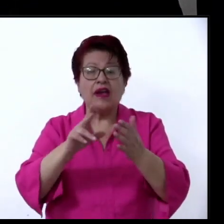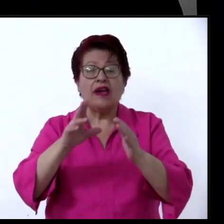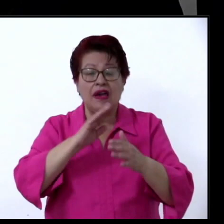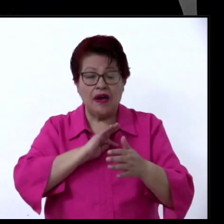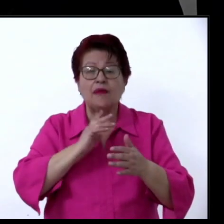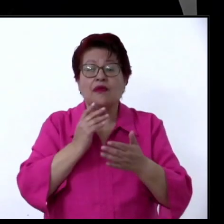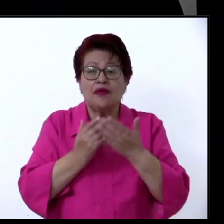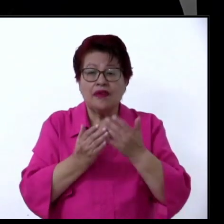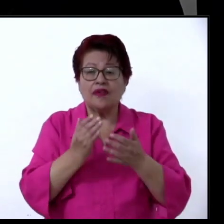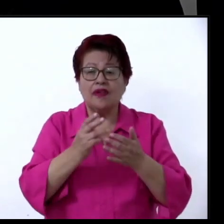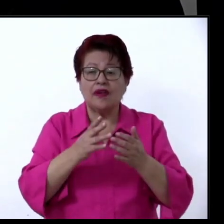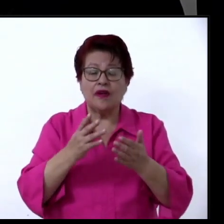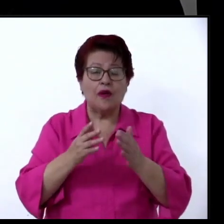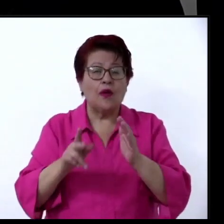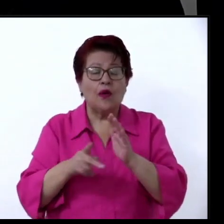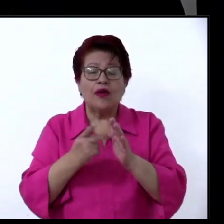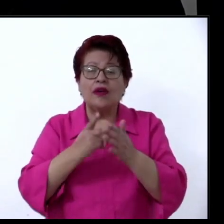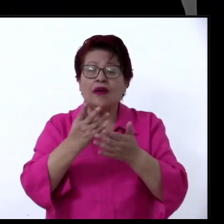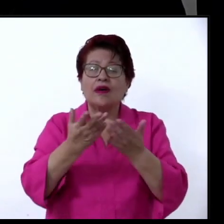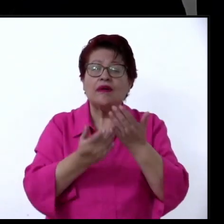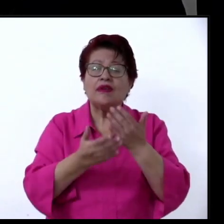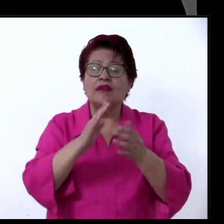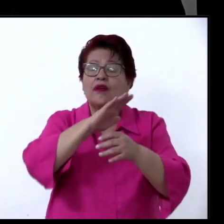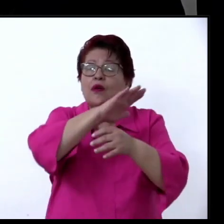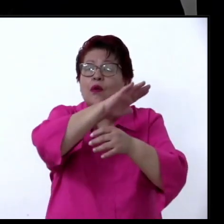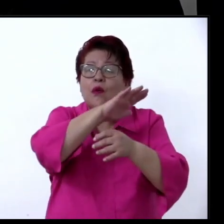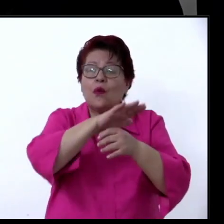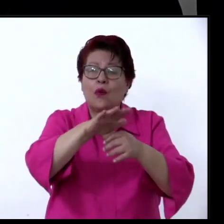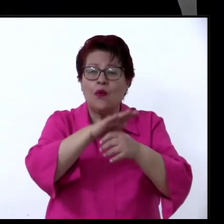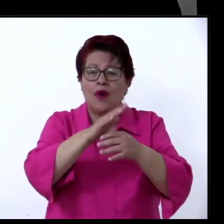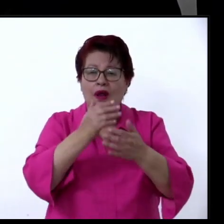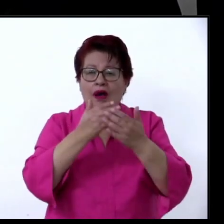de replantear la manera en la cual se